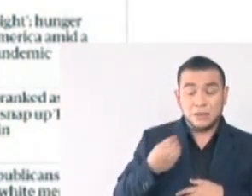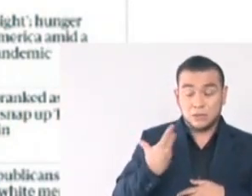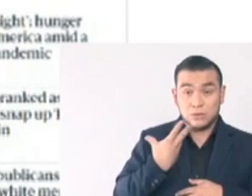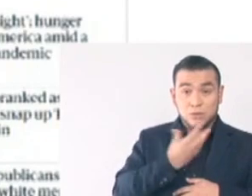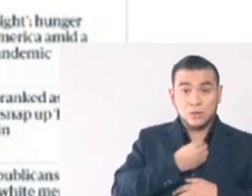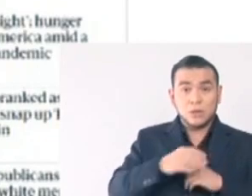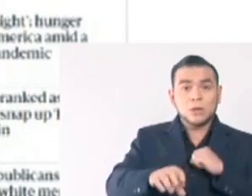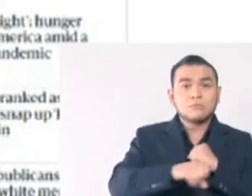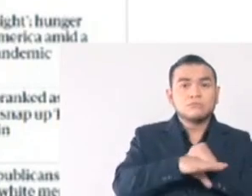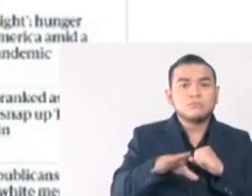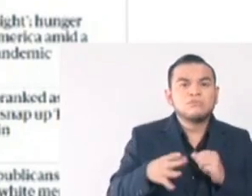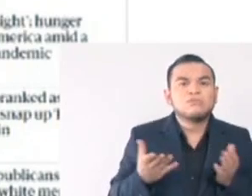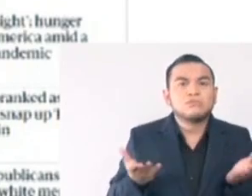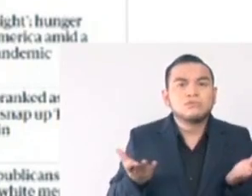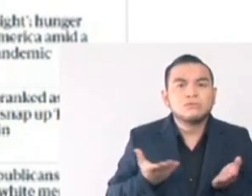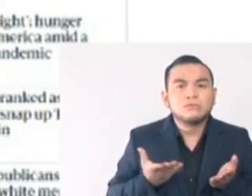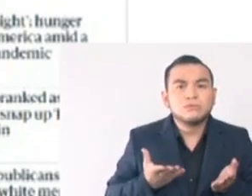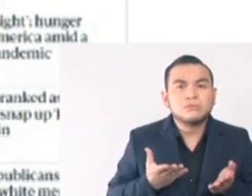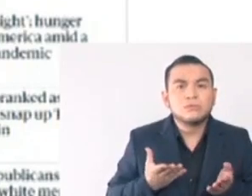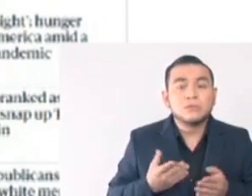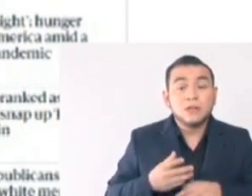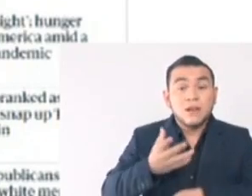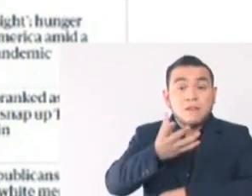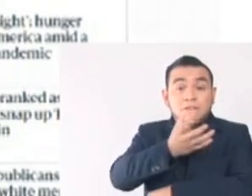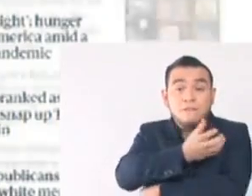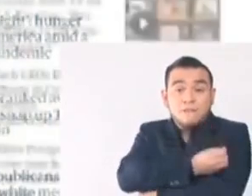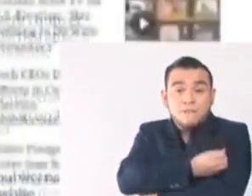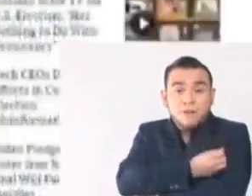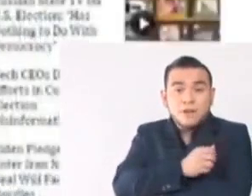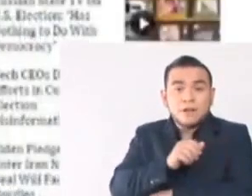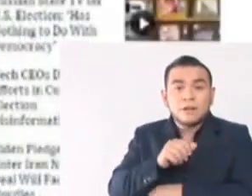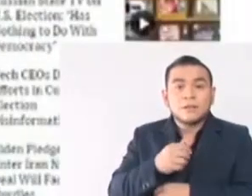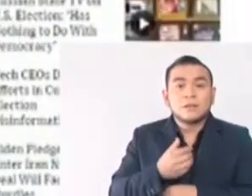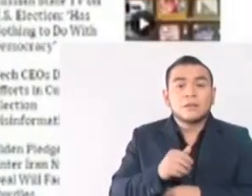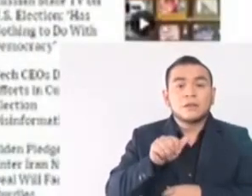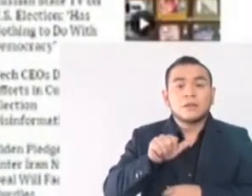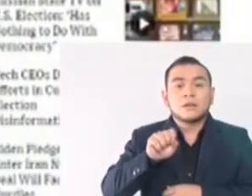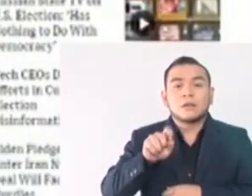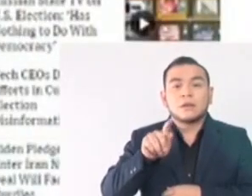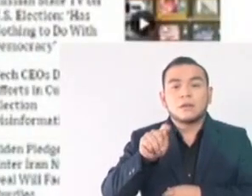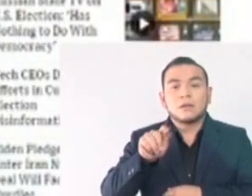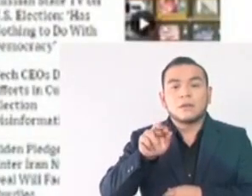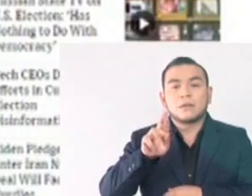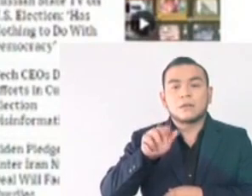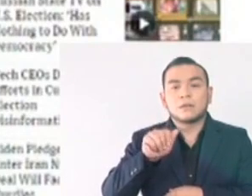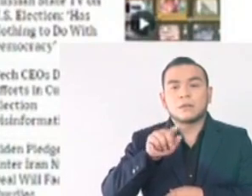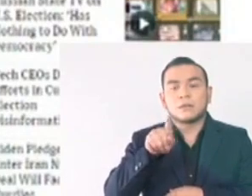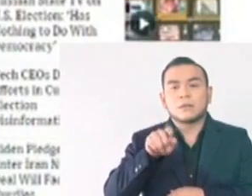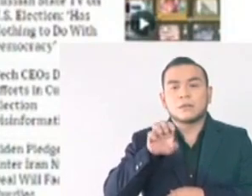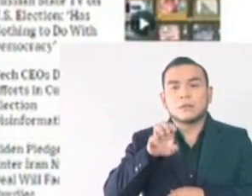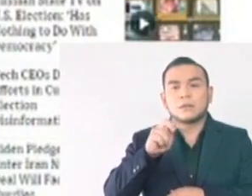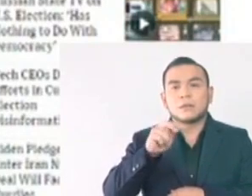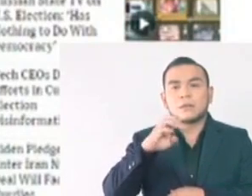anuncio que la vacuna de AstraZeneca con Oxford era